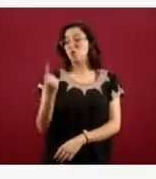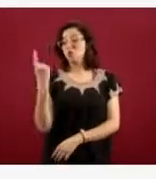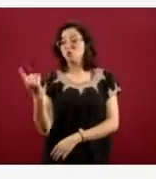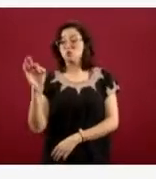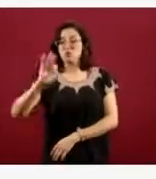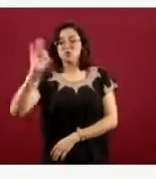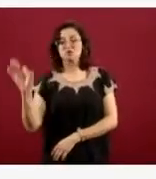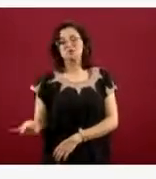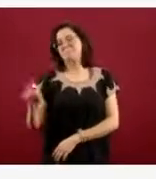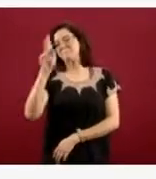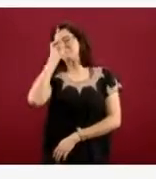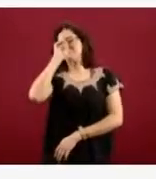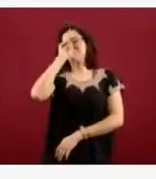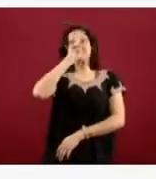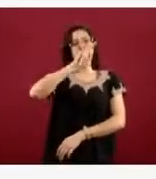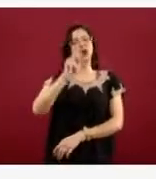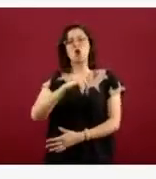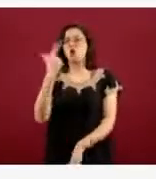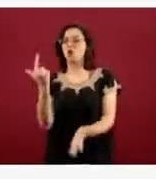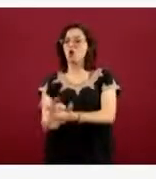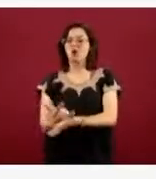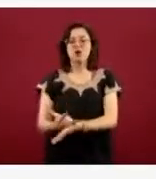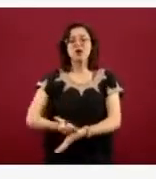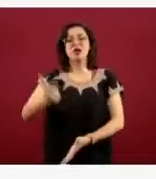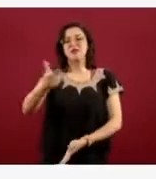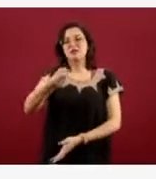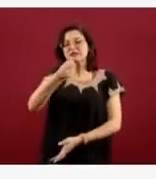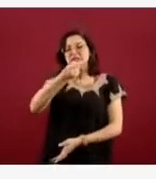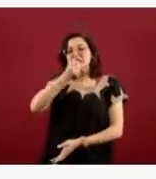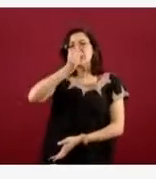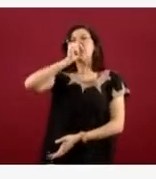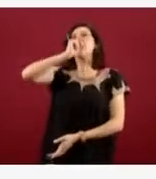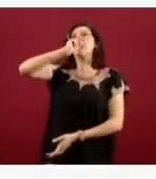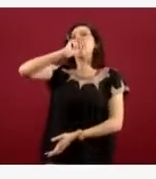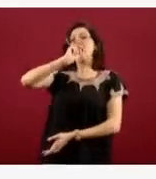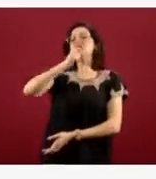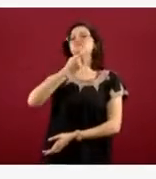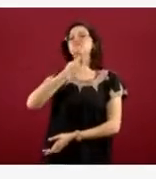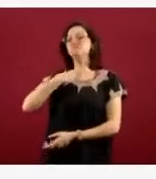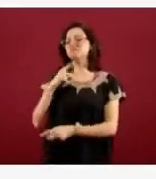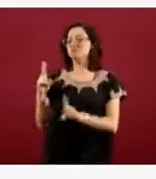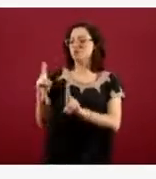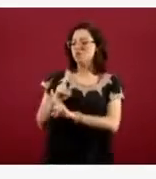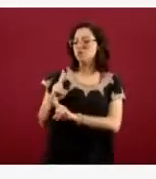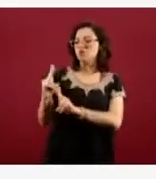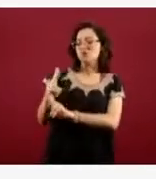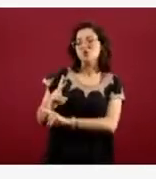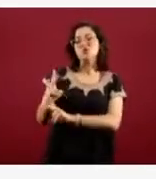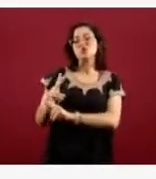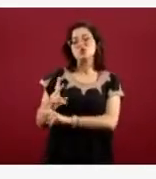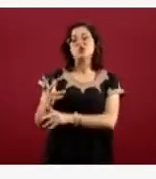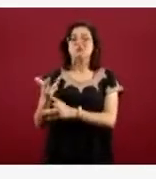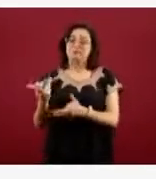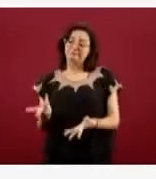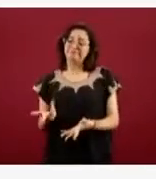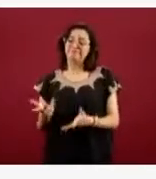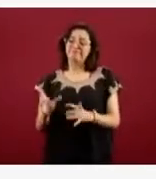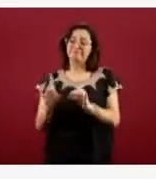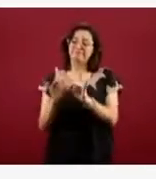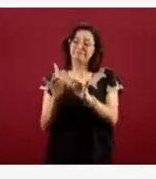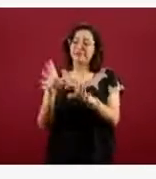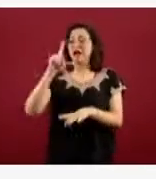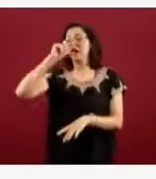1% en condición crítica, que precisamente representan a los pacientes que han necesitado ser intubados por haber